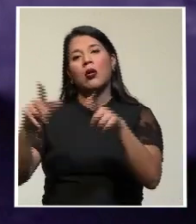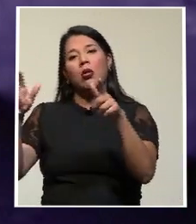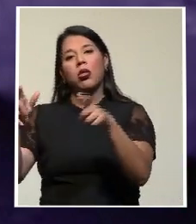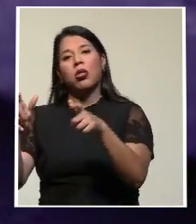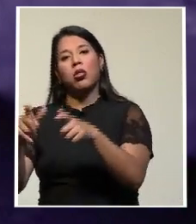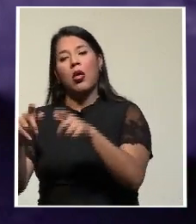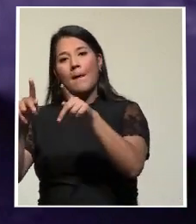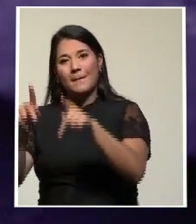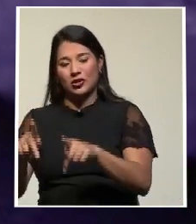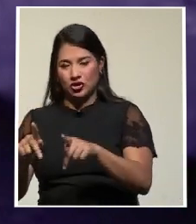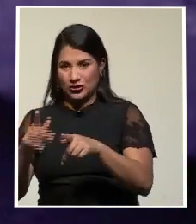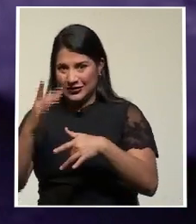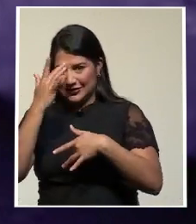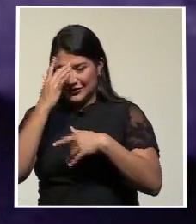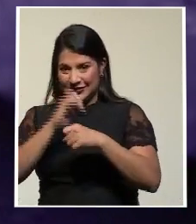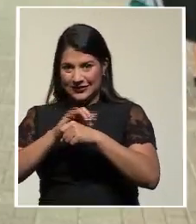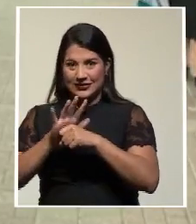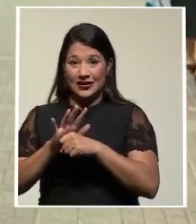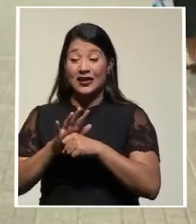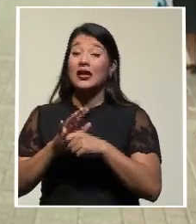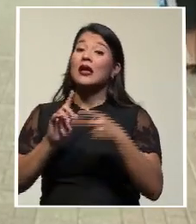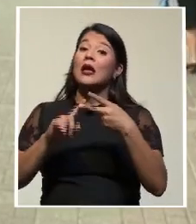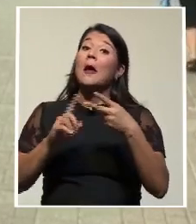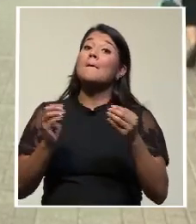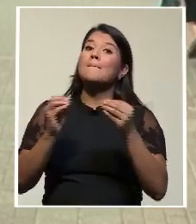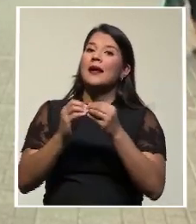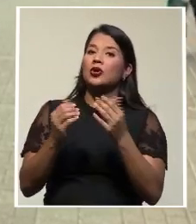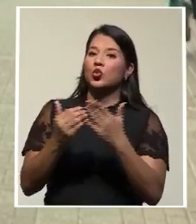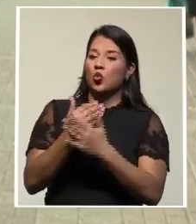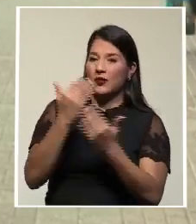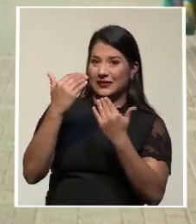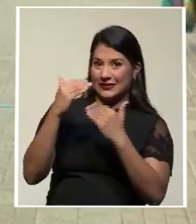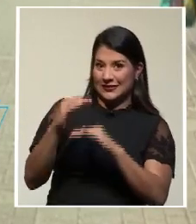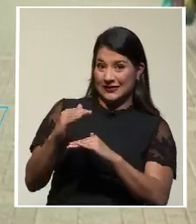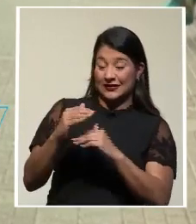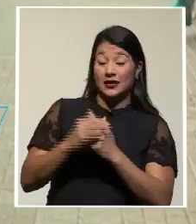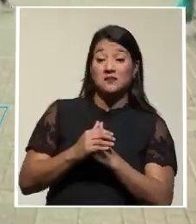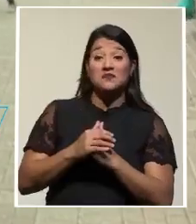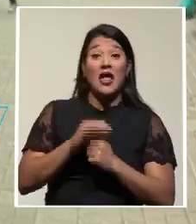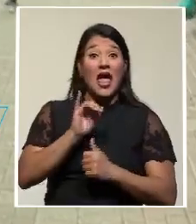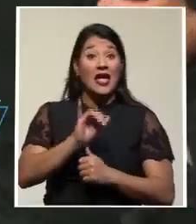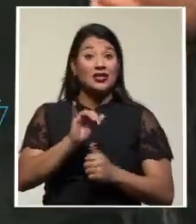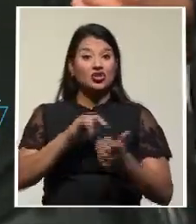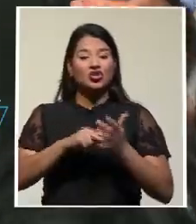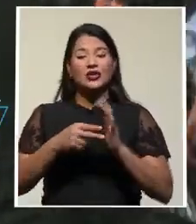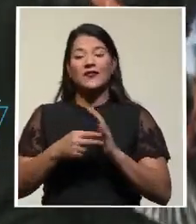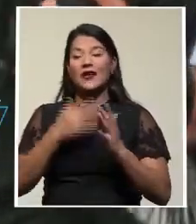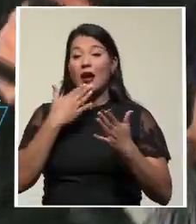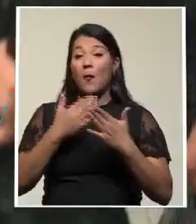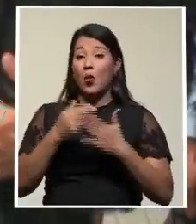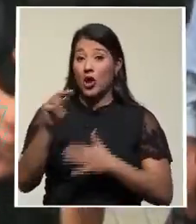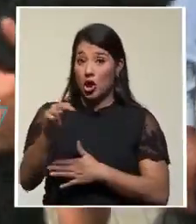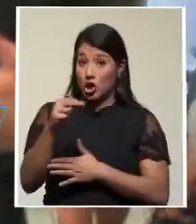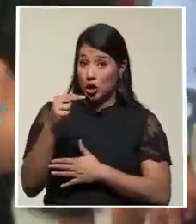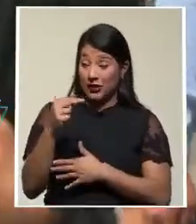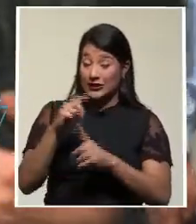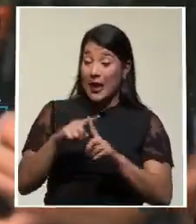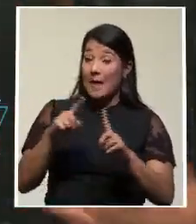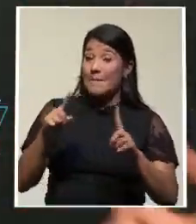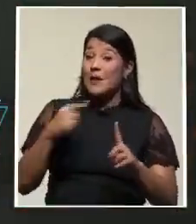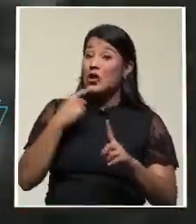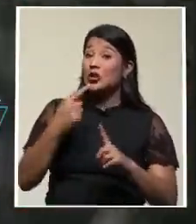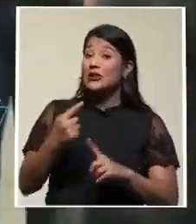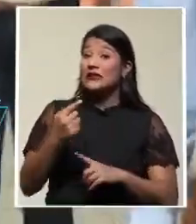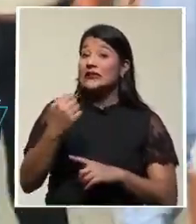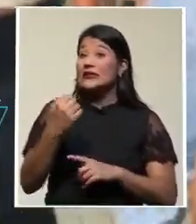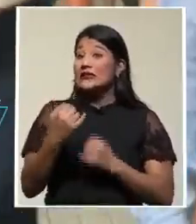el gobierno durante estas 2 semanas. Verne señala que estos son buenas noticias, pero insiste que el distanciamiento social, uso